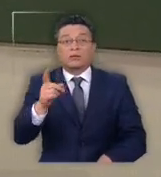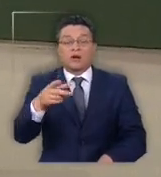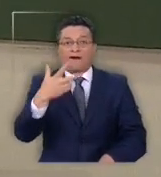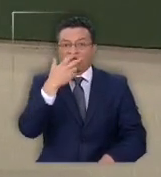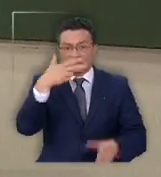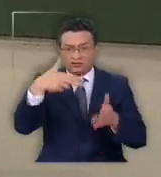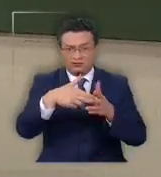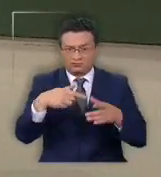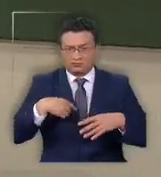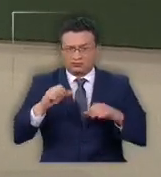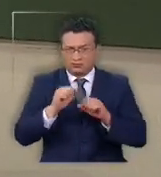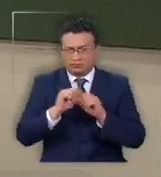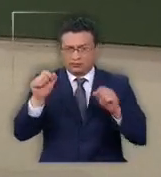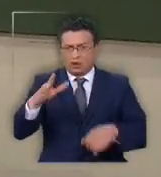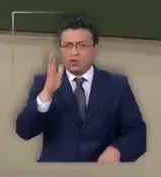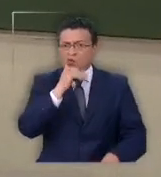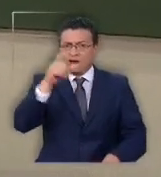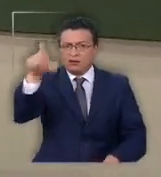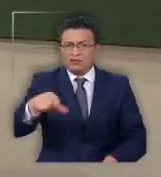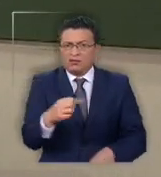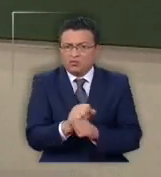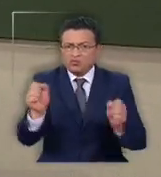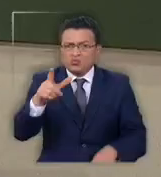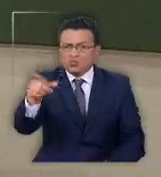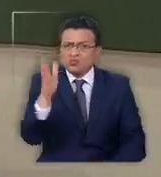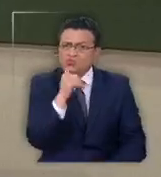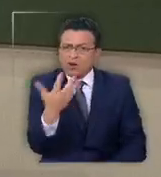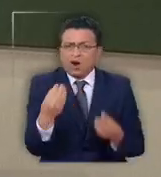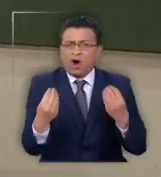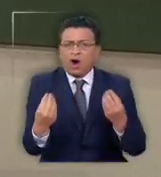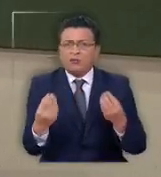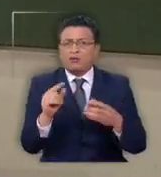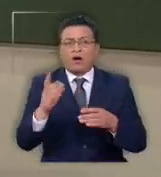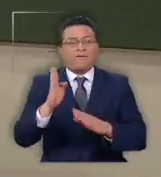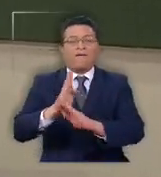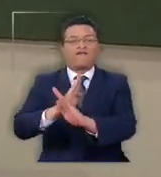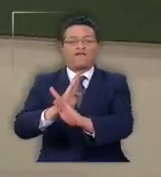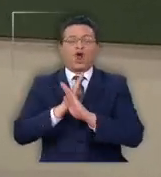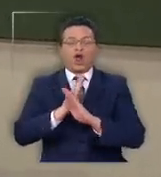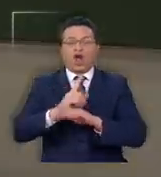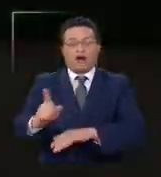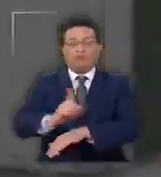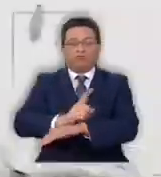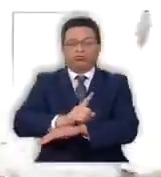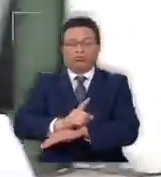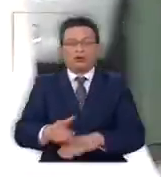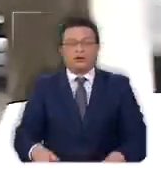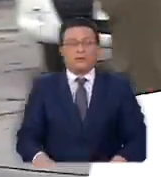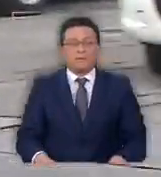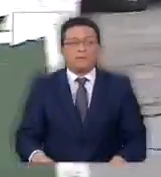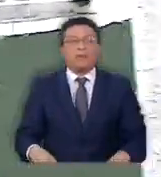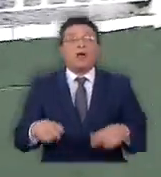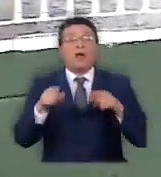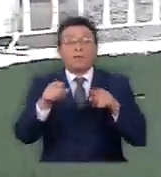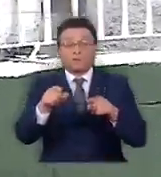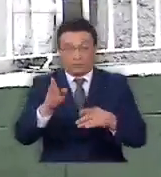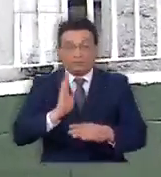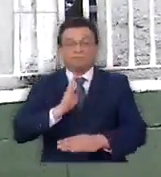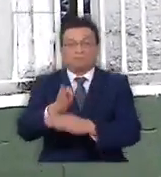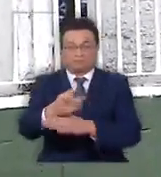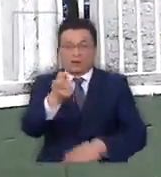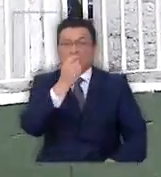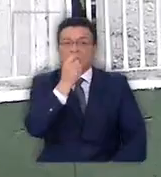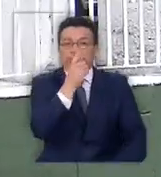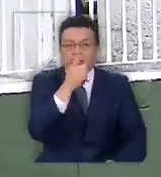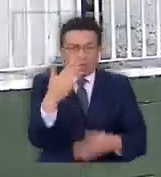yo, imposible, si la Shell no tiene cajero automático, ¿cómo lo iban a sacar? Y me dijeron que me habían bloqueado en forma inmediata la tarjeta. Yolanda vino a estampar la